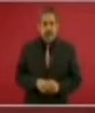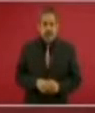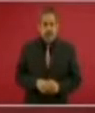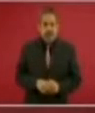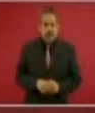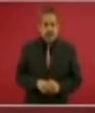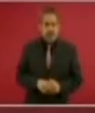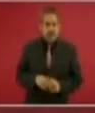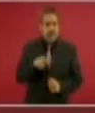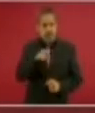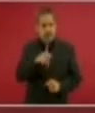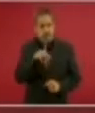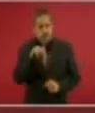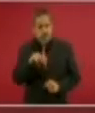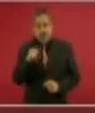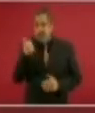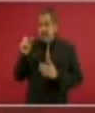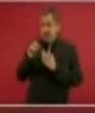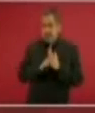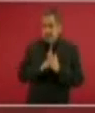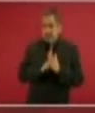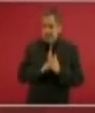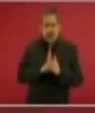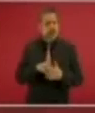poder despedir un trabajador después de 6 meses